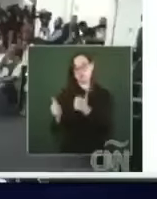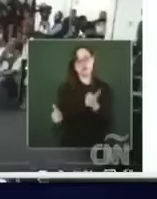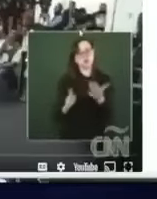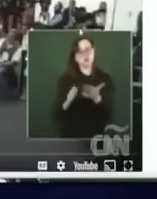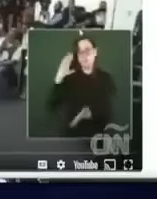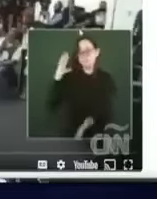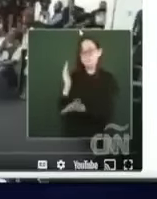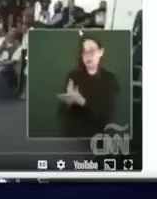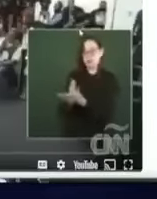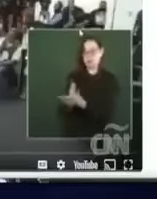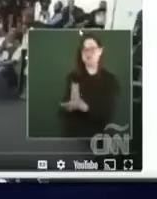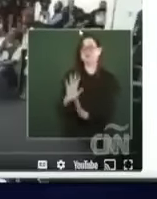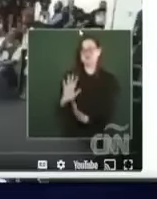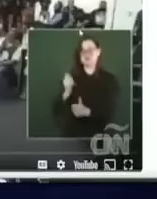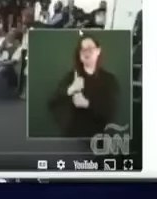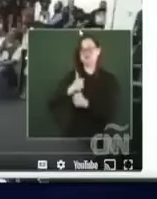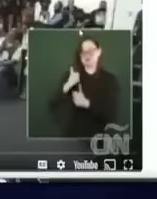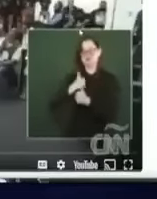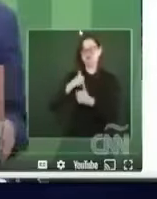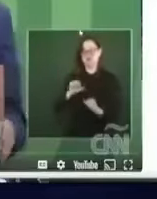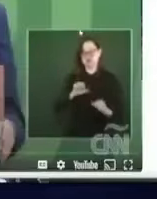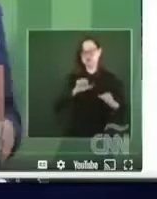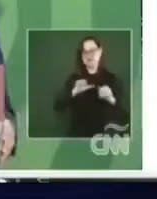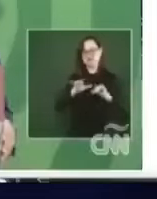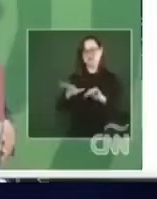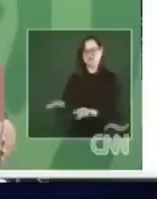De una vez fijamos postura.